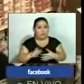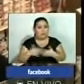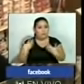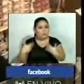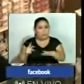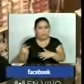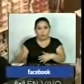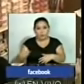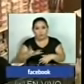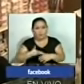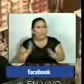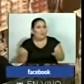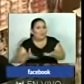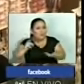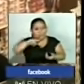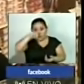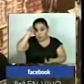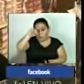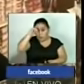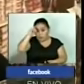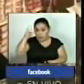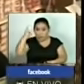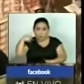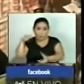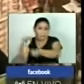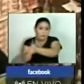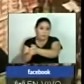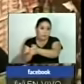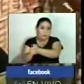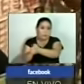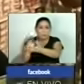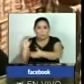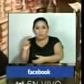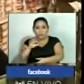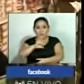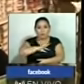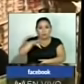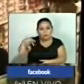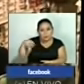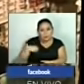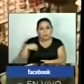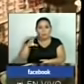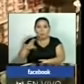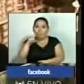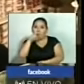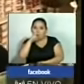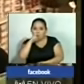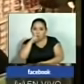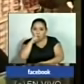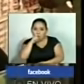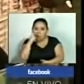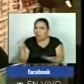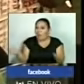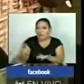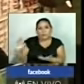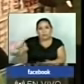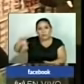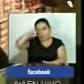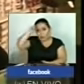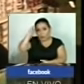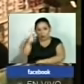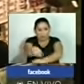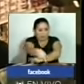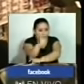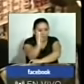que nos dedicamos, bueno, nuestros esposos o familiares o padres se dedican a la